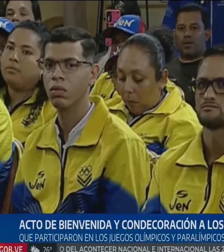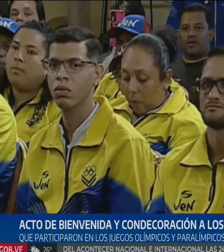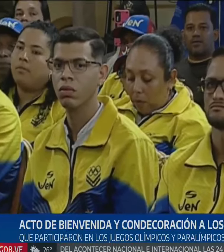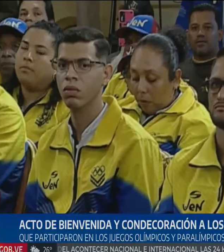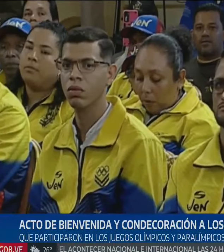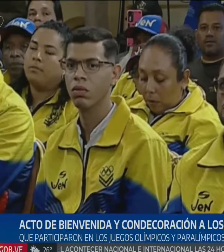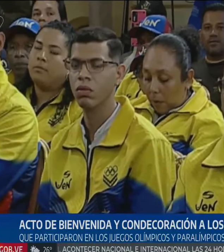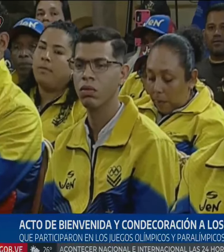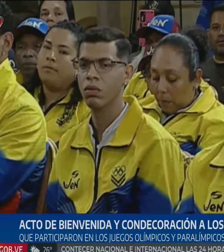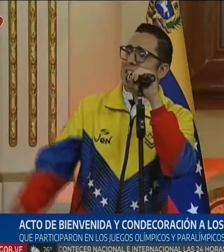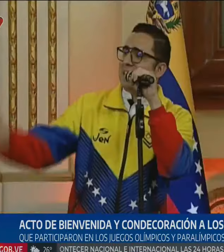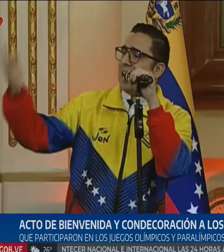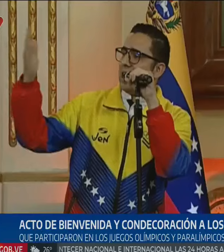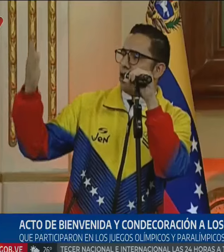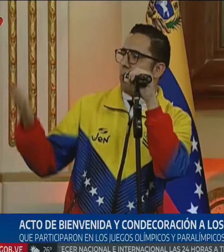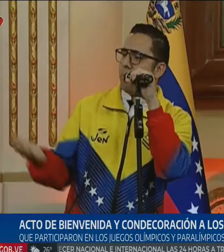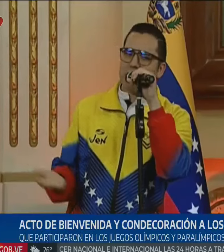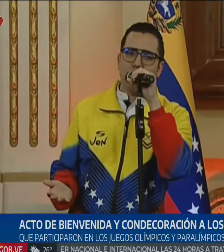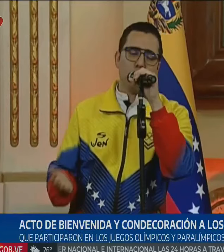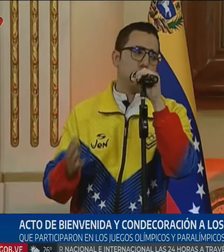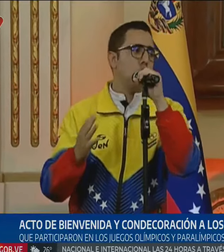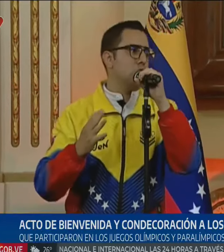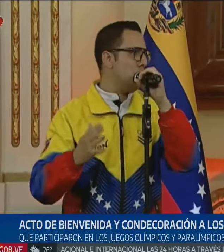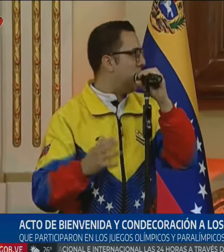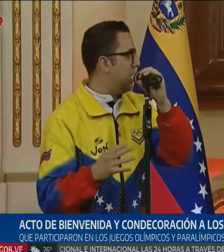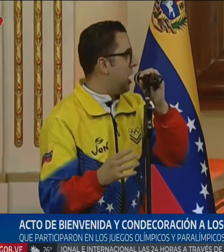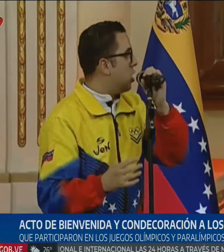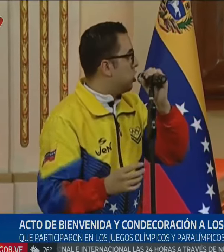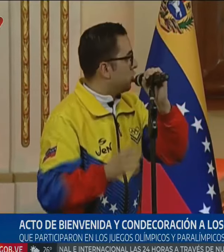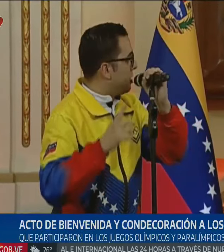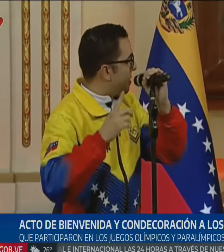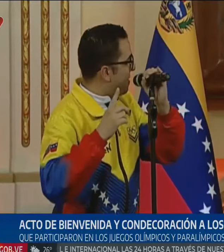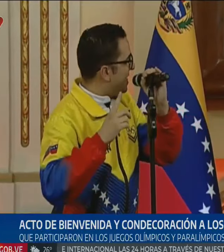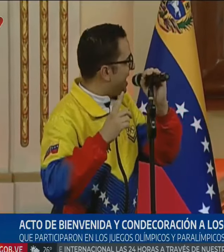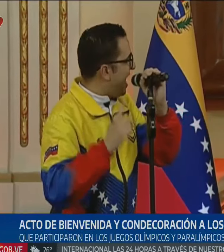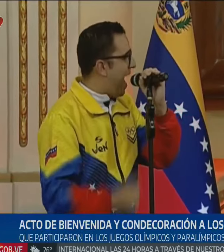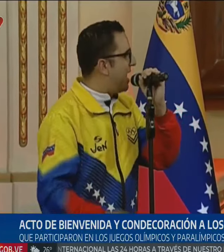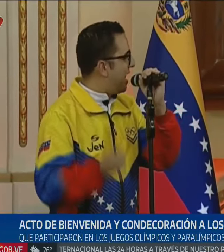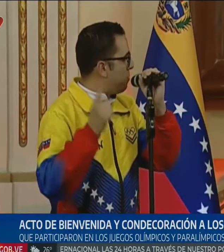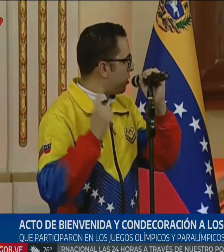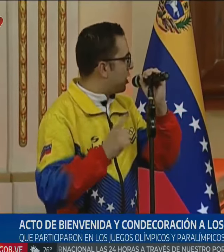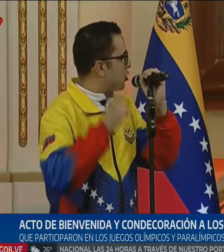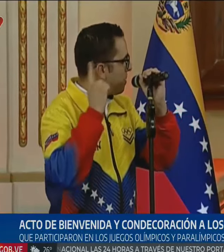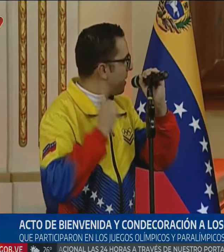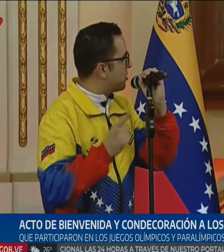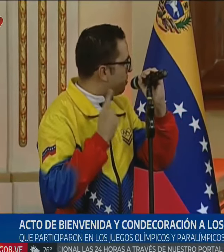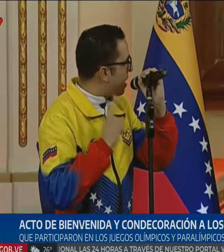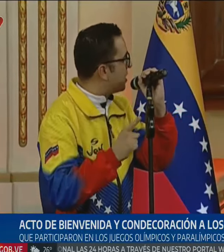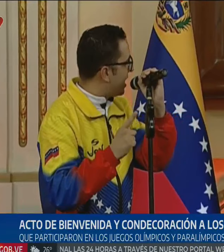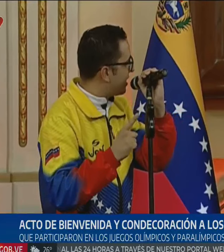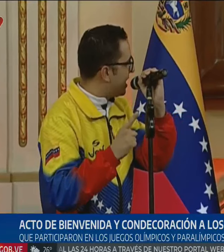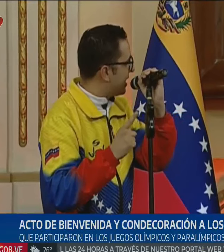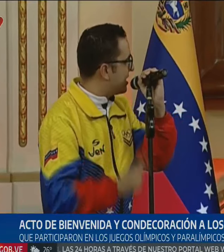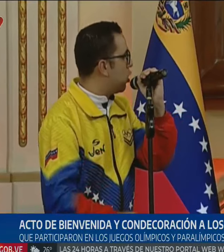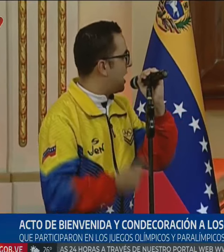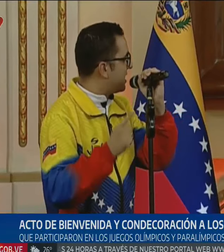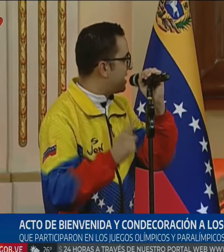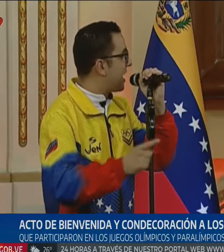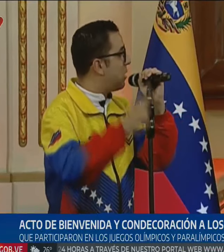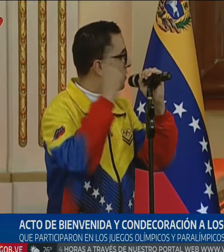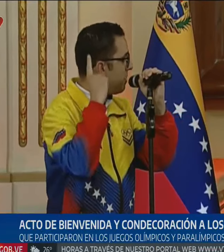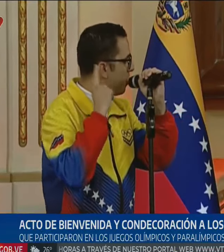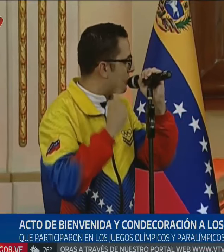física. Con esto, presidente, decirle que nos comprometemos todos y todas, no simplemente a generar un proceso de preparación para nuestras atletas,